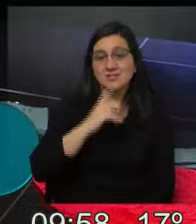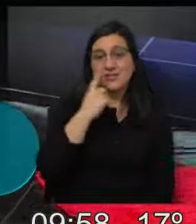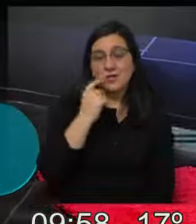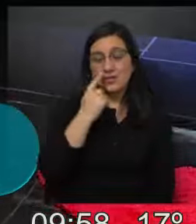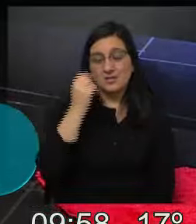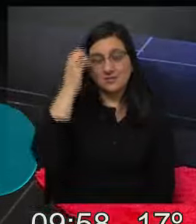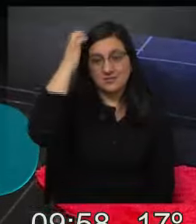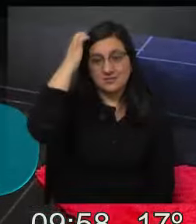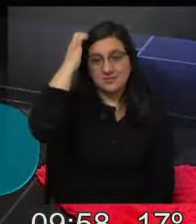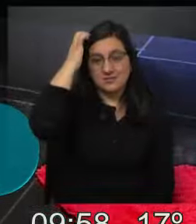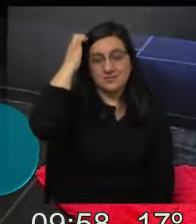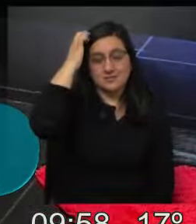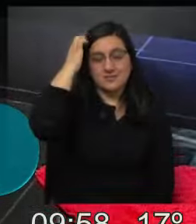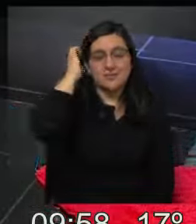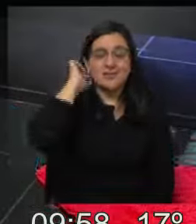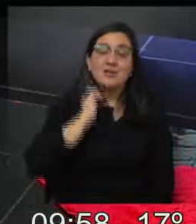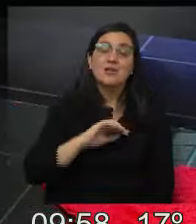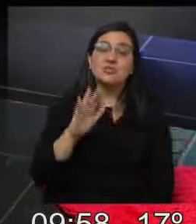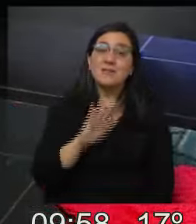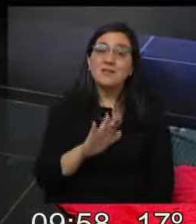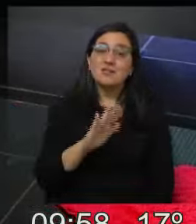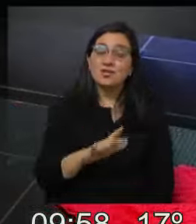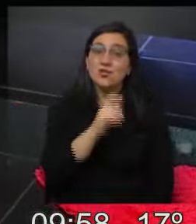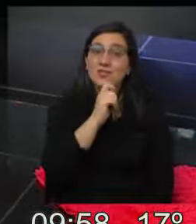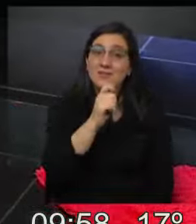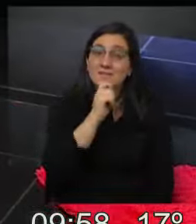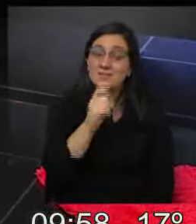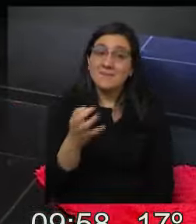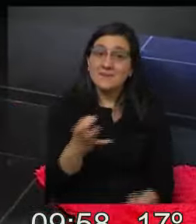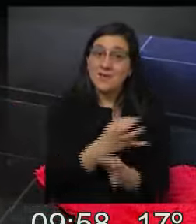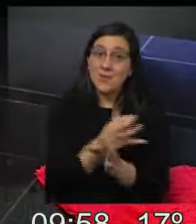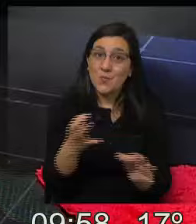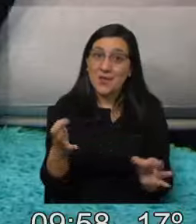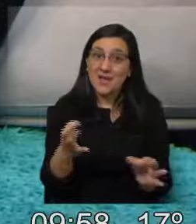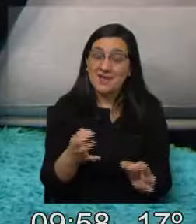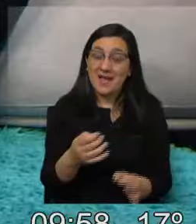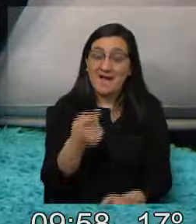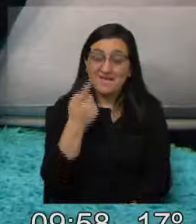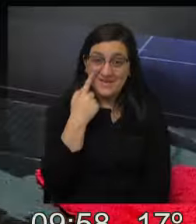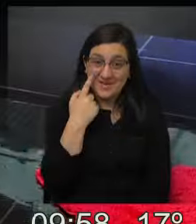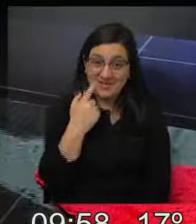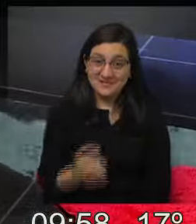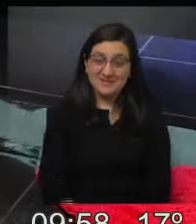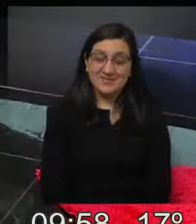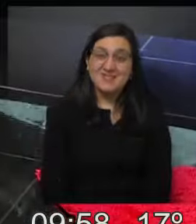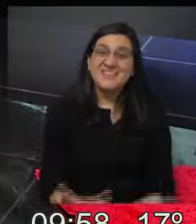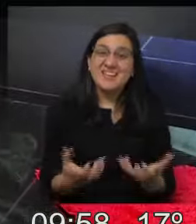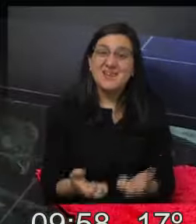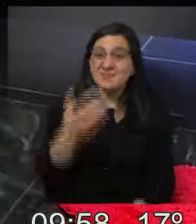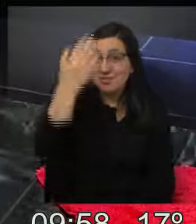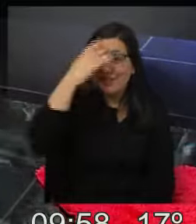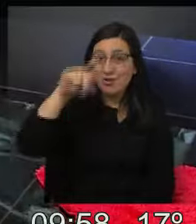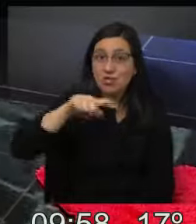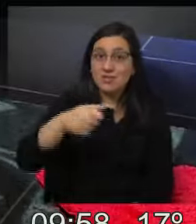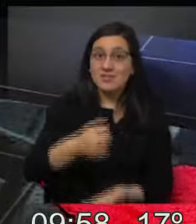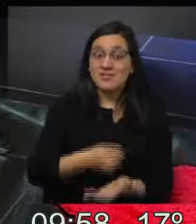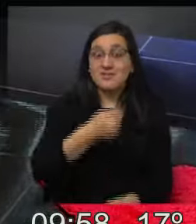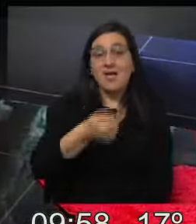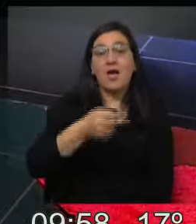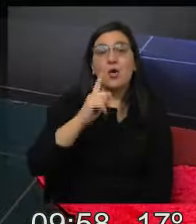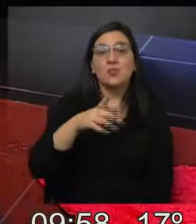escucharla a ella, que nos amenazó con una entrevista espectacular para este segundo móvil. Así que ya queremos saber dónde